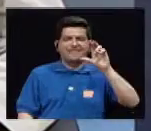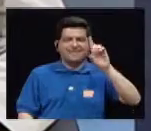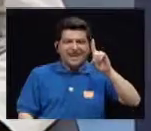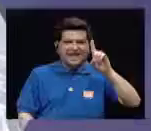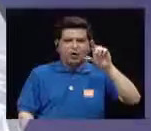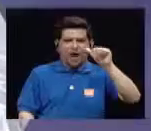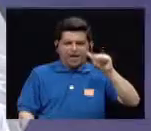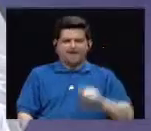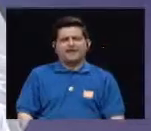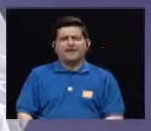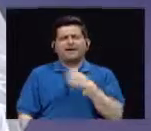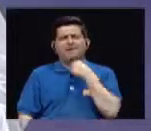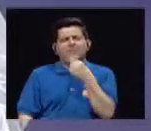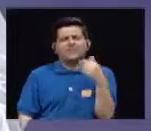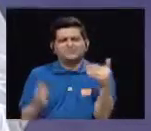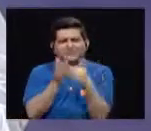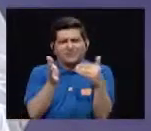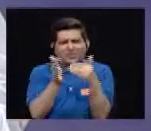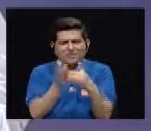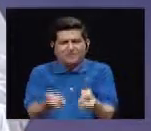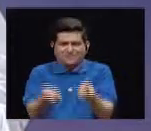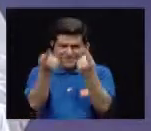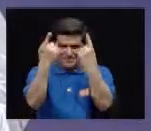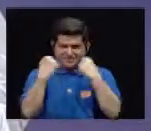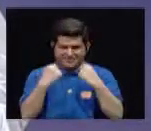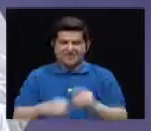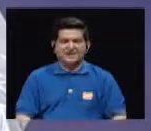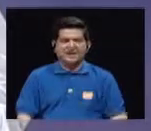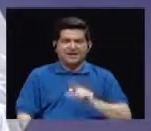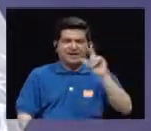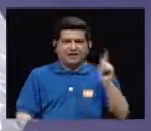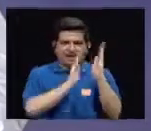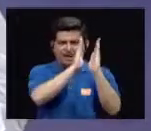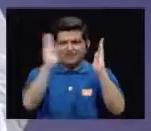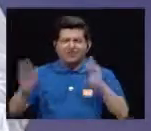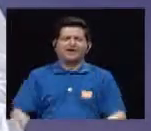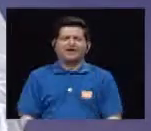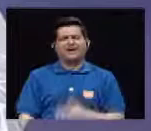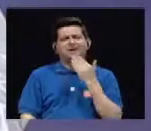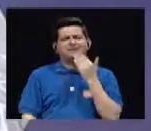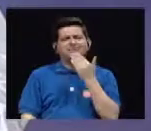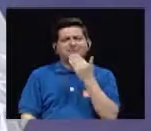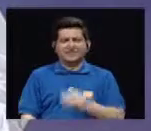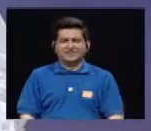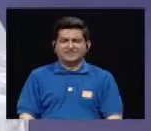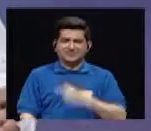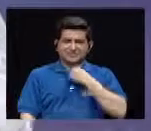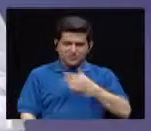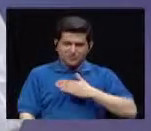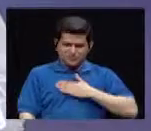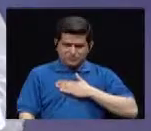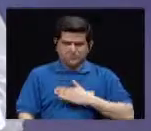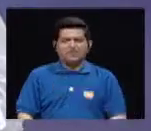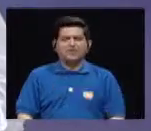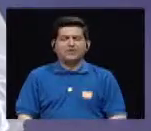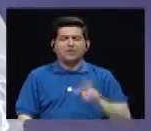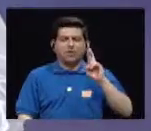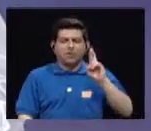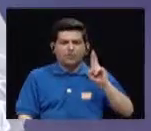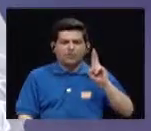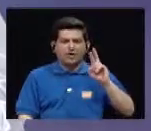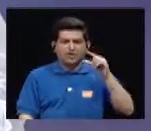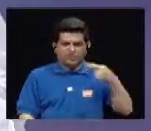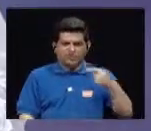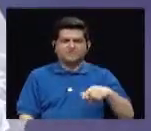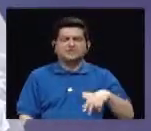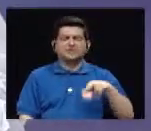Arena. Un gran placer tenerte de nuevo, Rubén, en Lunes de Cinemateca. Muchas gracias, el placer es mío, Roberto y Rocío.